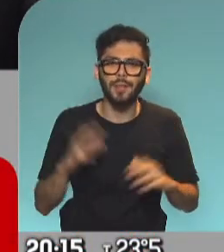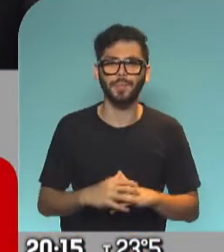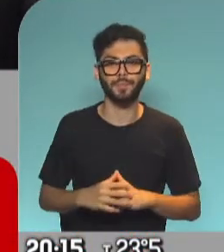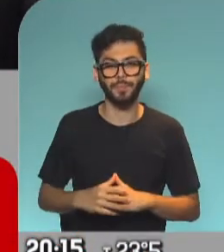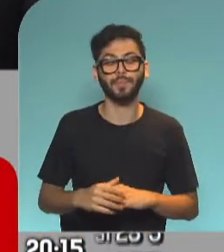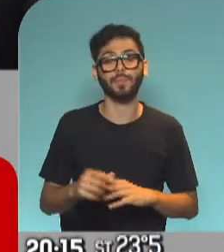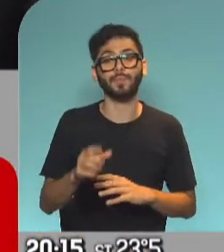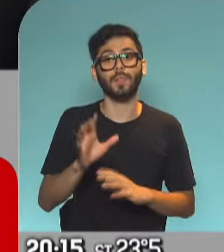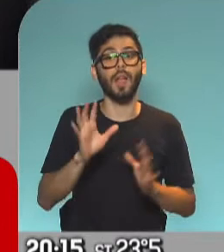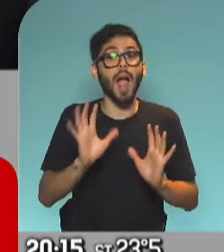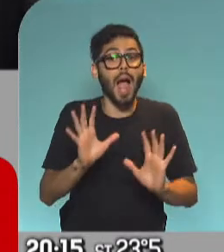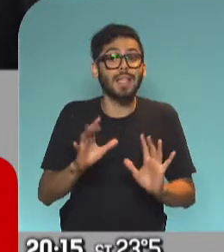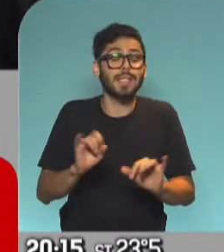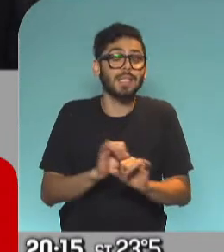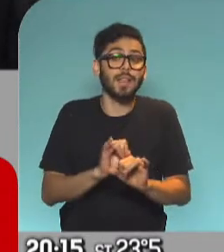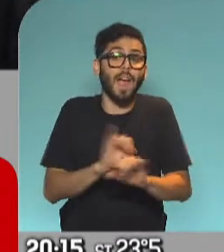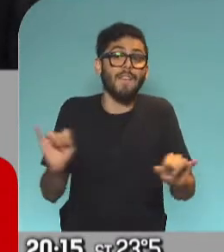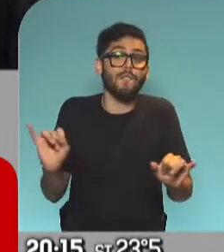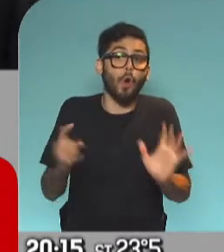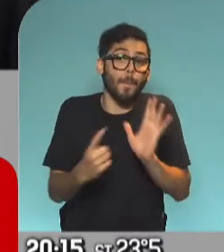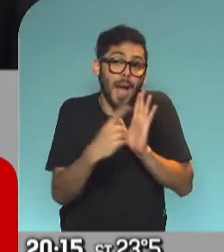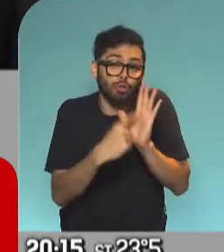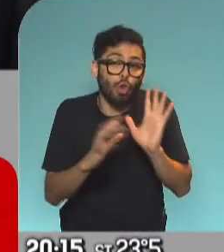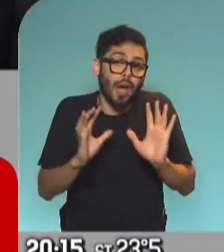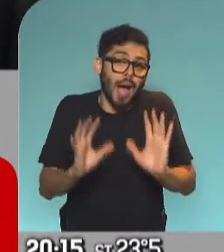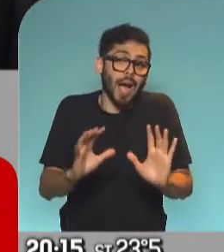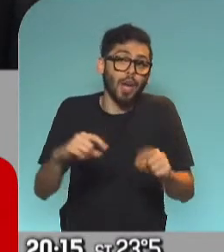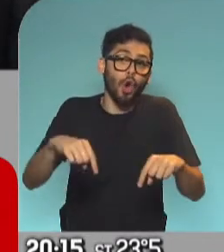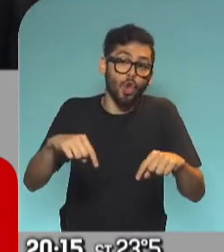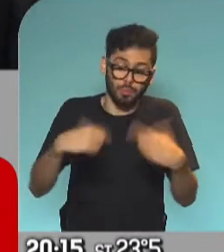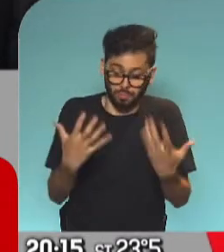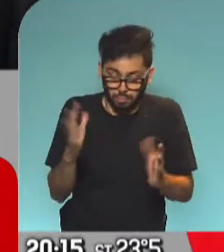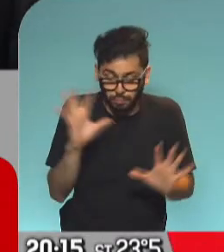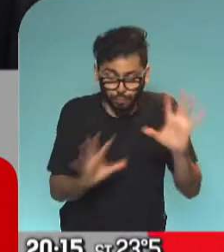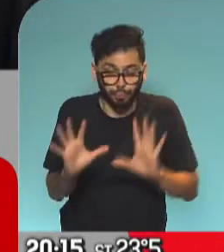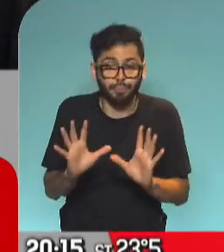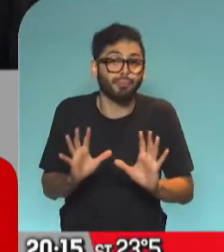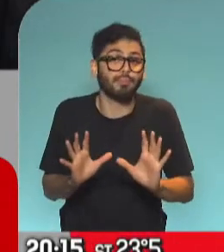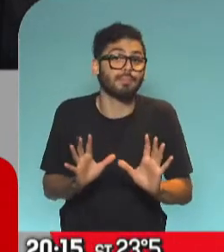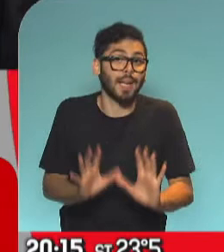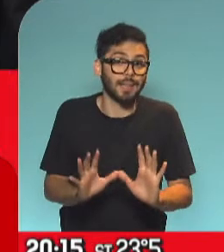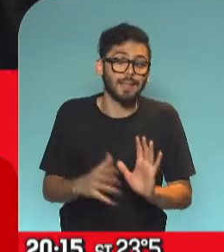la información que tenemos hoy, y ese es el objetivo con el cual nos paramos para la planificación.